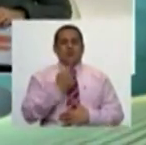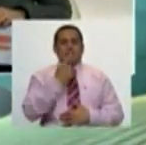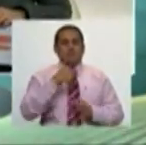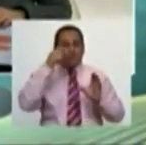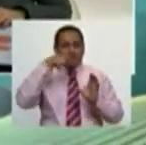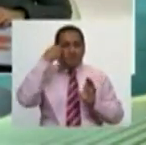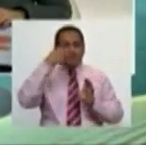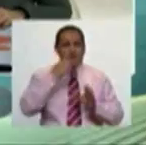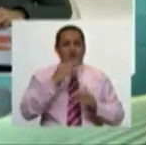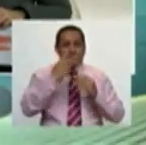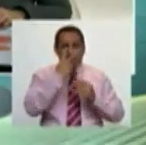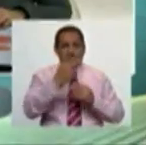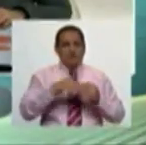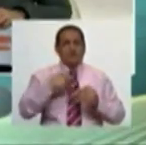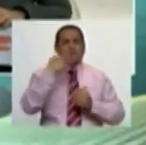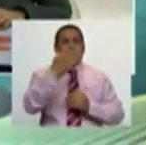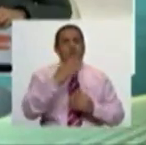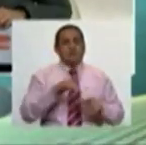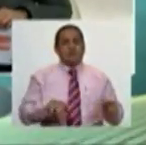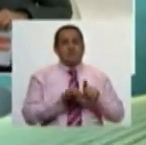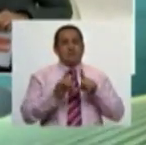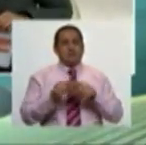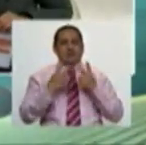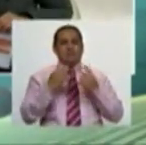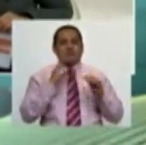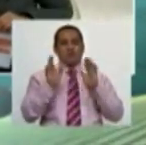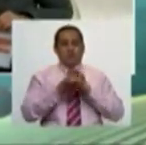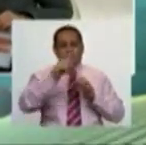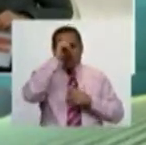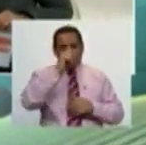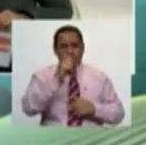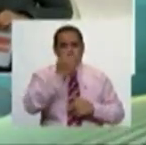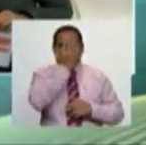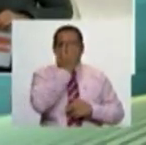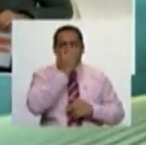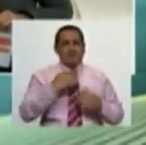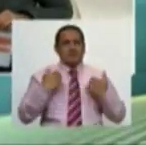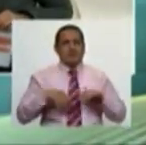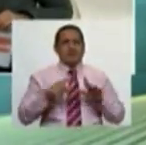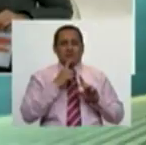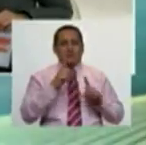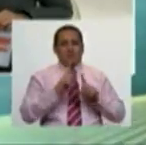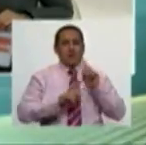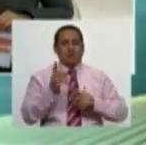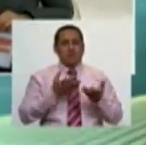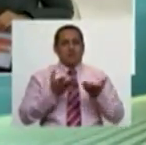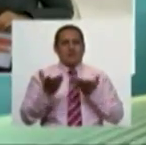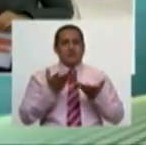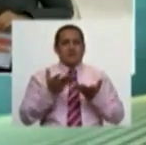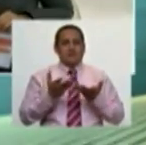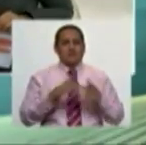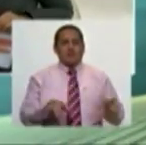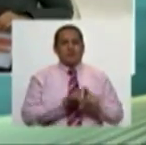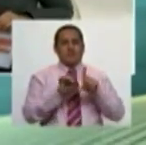para filmar y ver después. Claro, salen del paso con una gorra o una máscara y ya está, porque en algunos centros